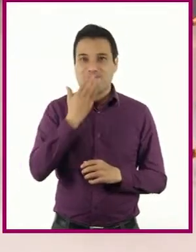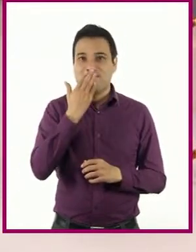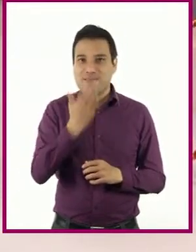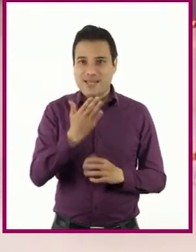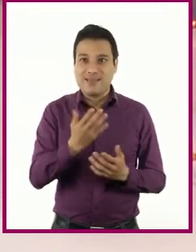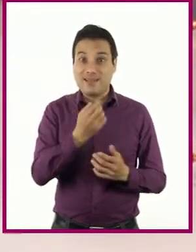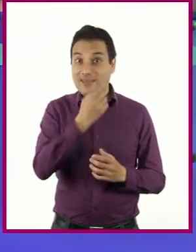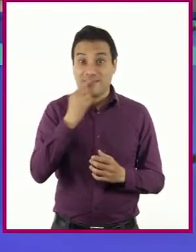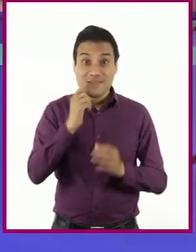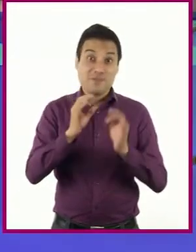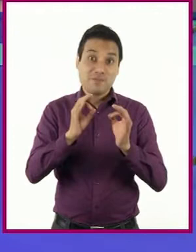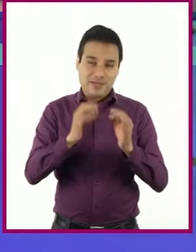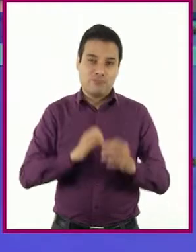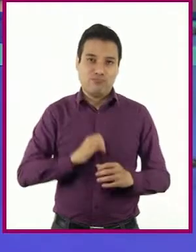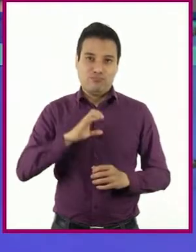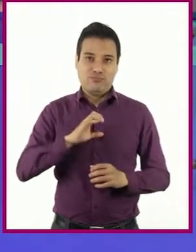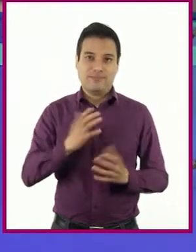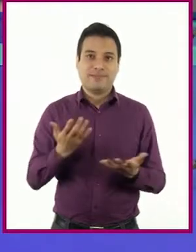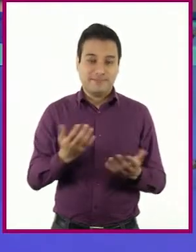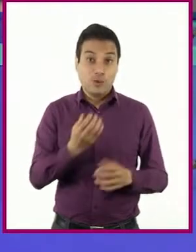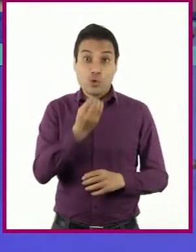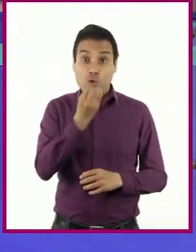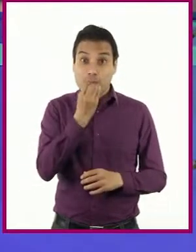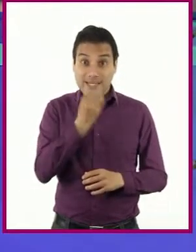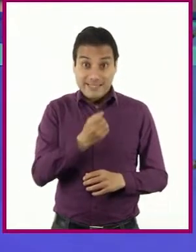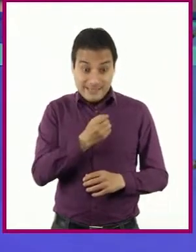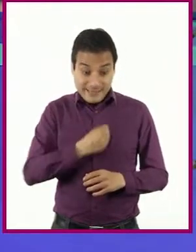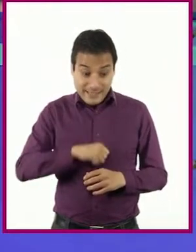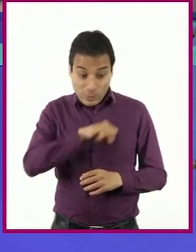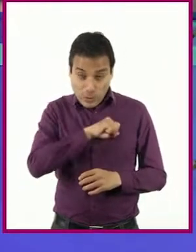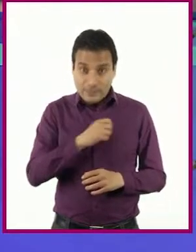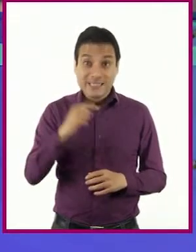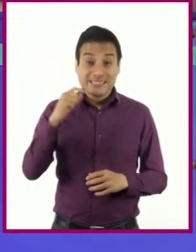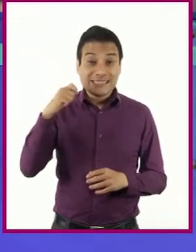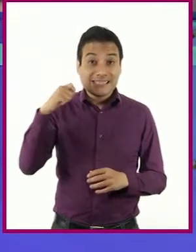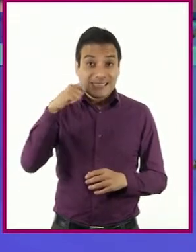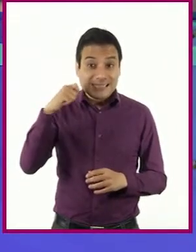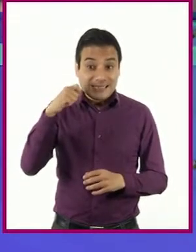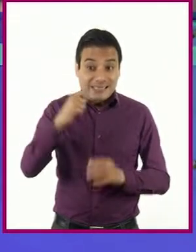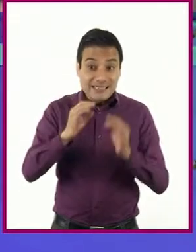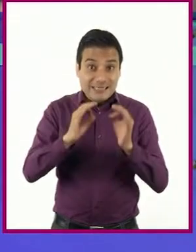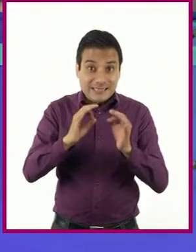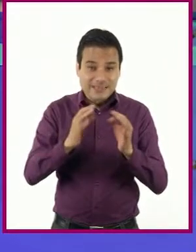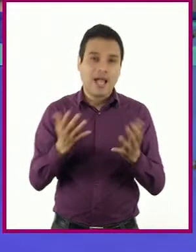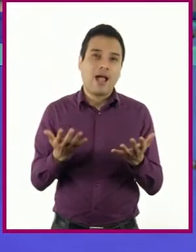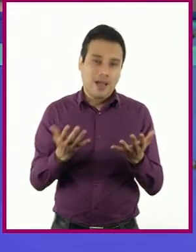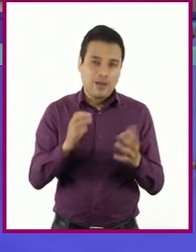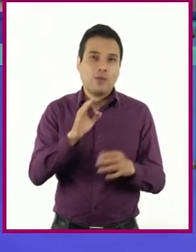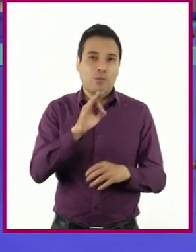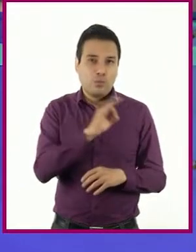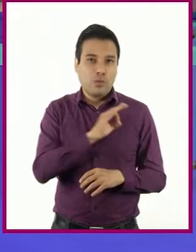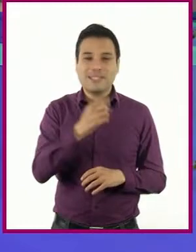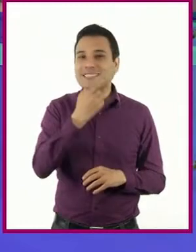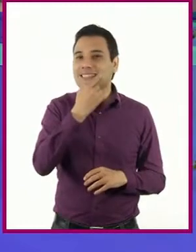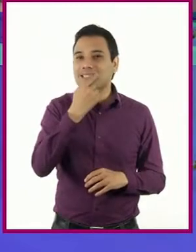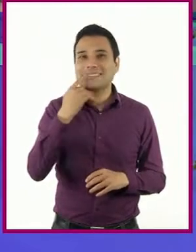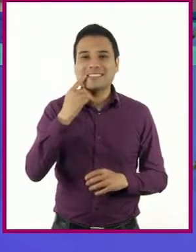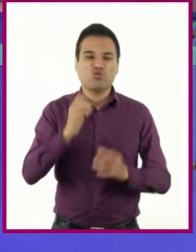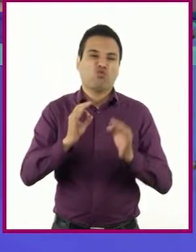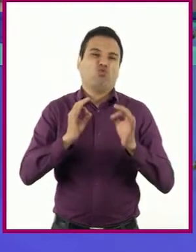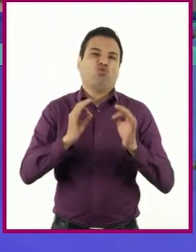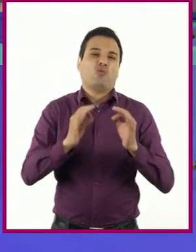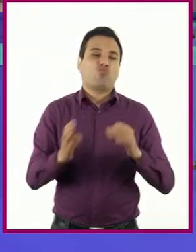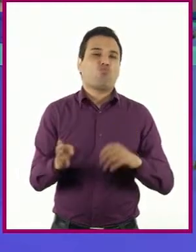En efecto, una alimentación saludable y mantener una higiene bucal adecuada nos va a permitir tener una dentadura en